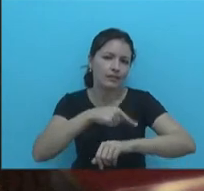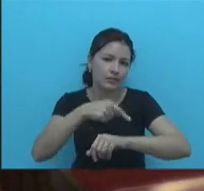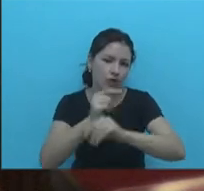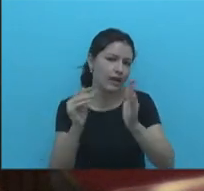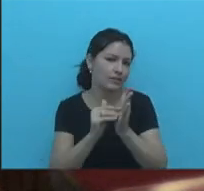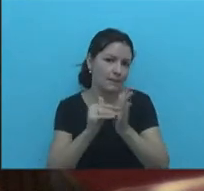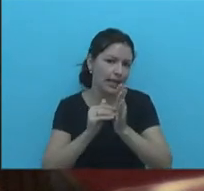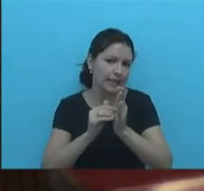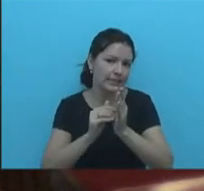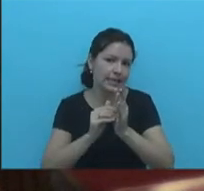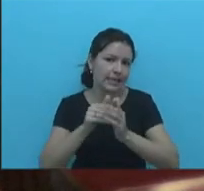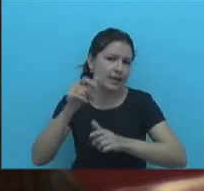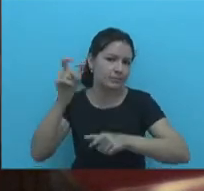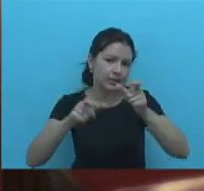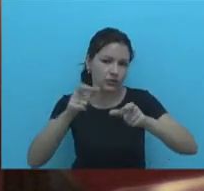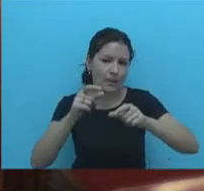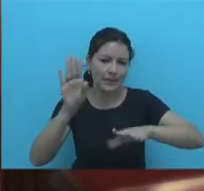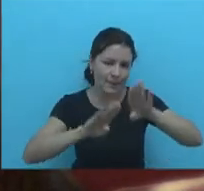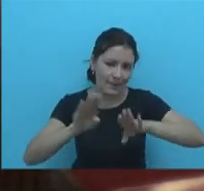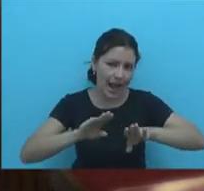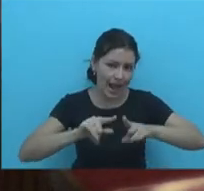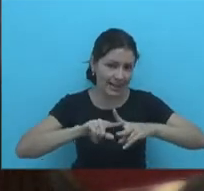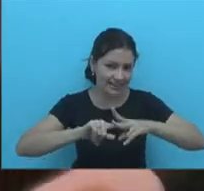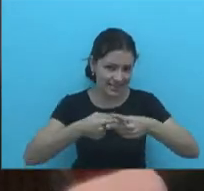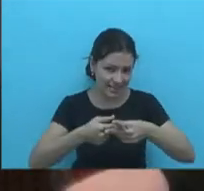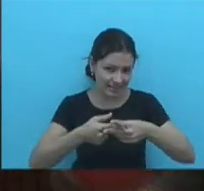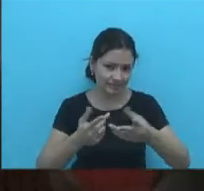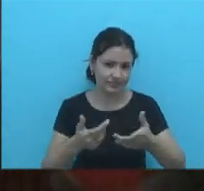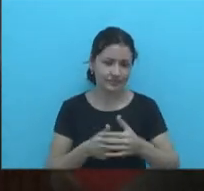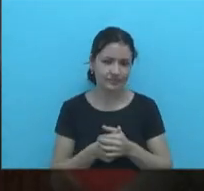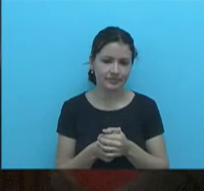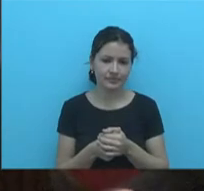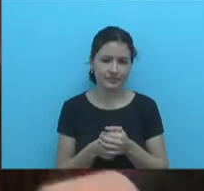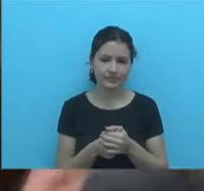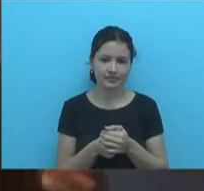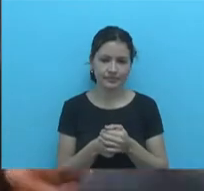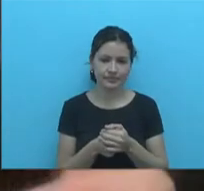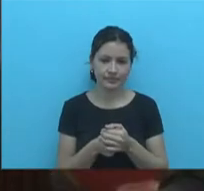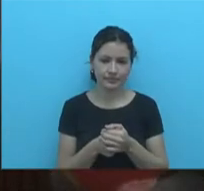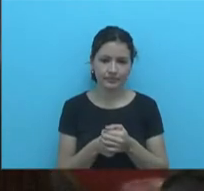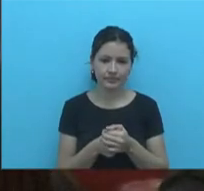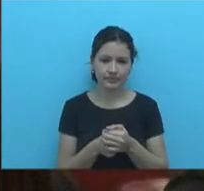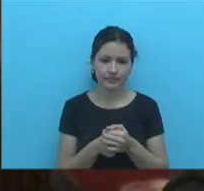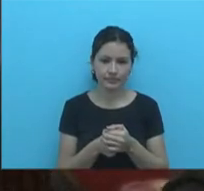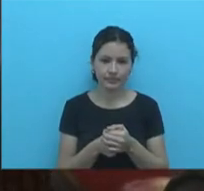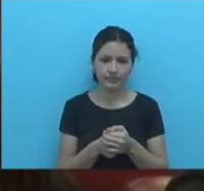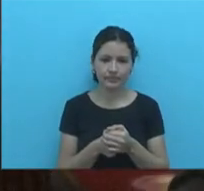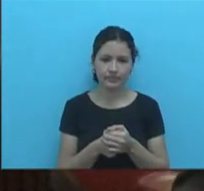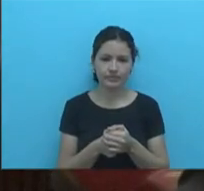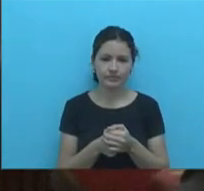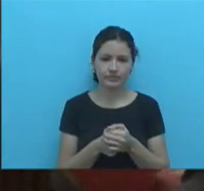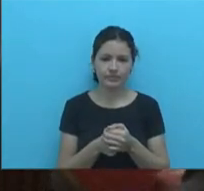de las autoridades que administren los cursos. Y eso también va a depender, bueno, del costo,